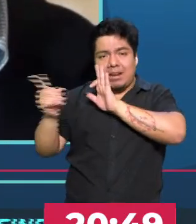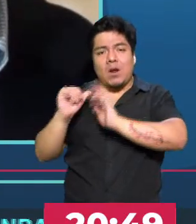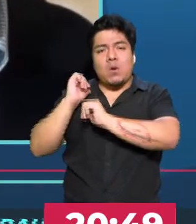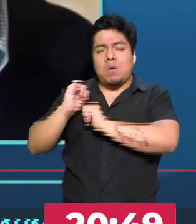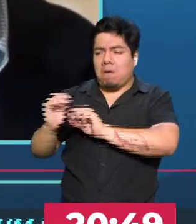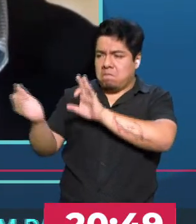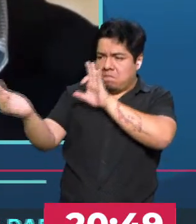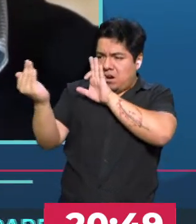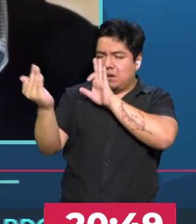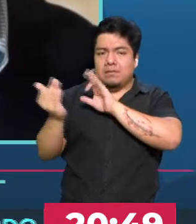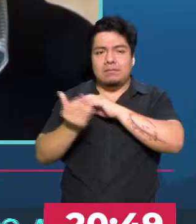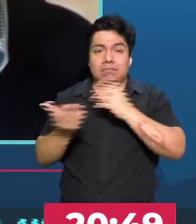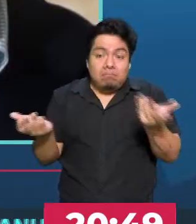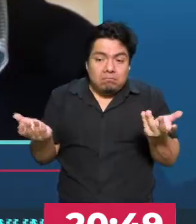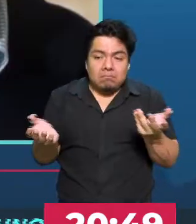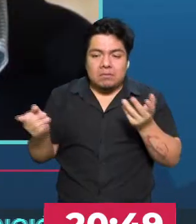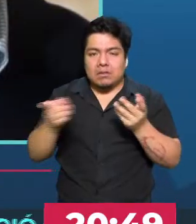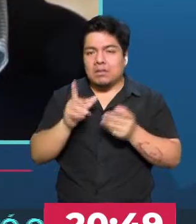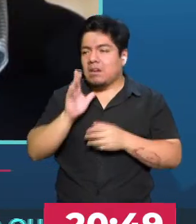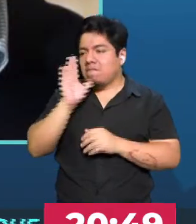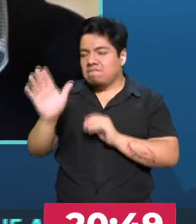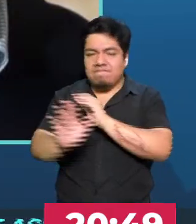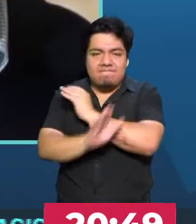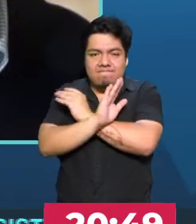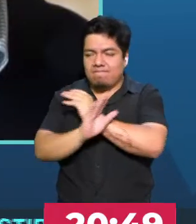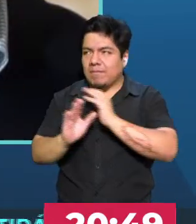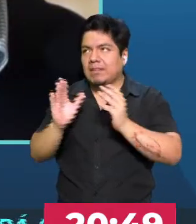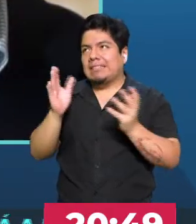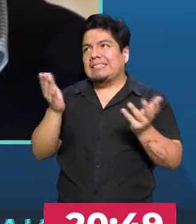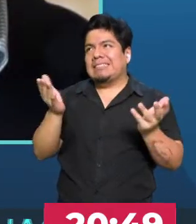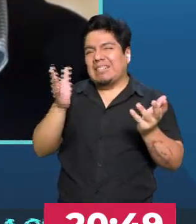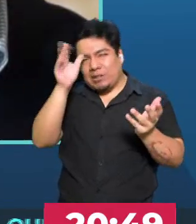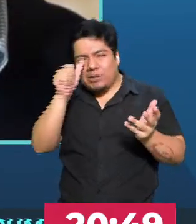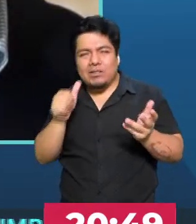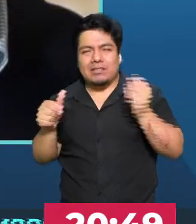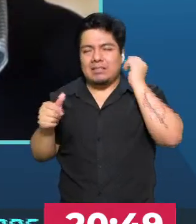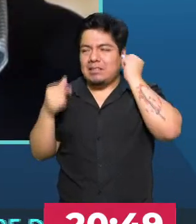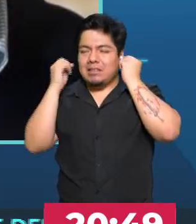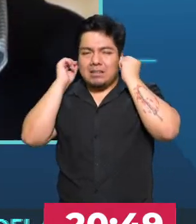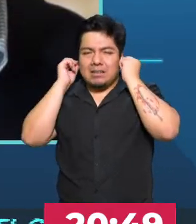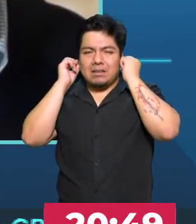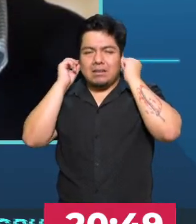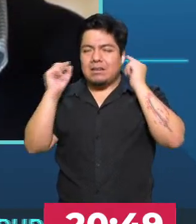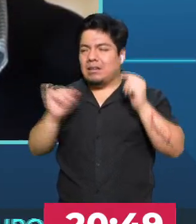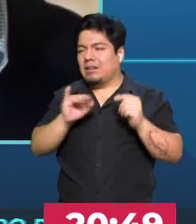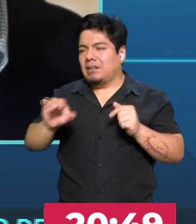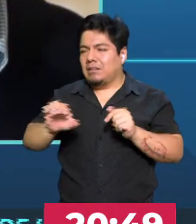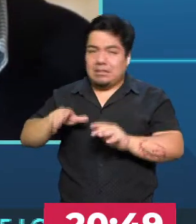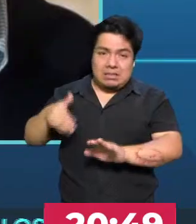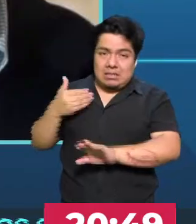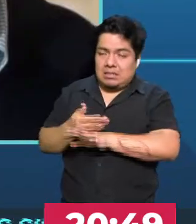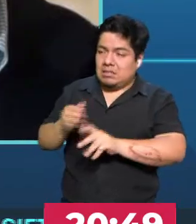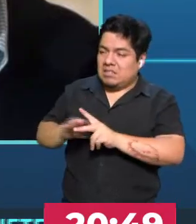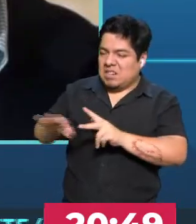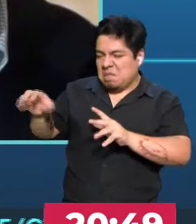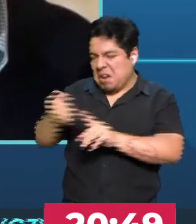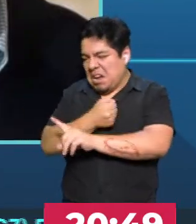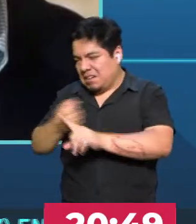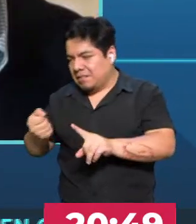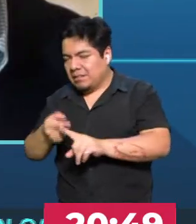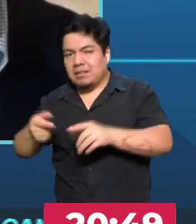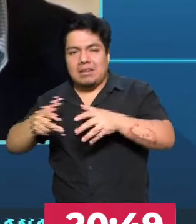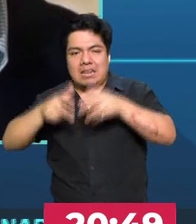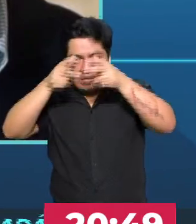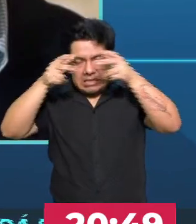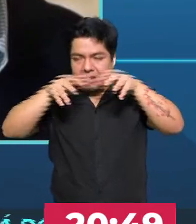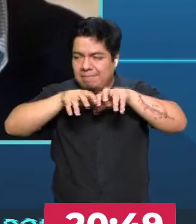autoridades, pues ahora sí que en contra de estos, ¿cómo decirlo?, operativos tan agresivos en contra de los migrantes? ¿También hay un hartazgo y división por